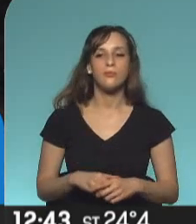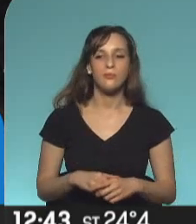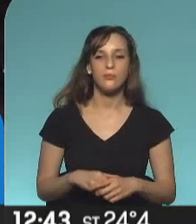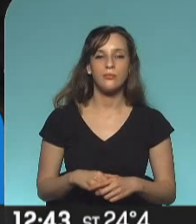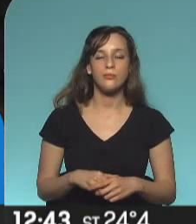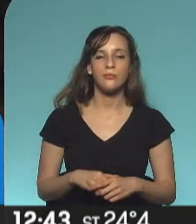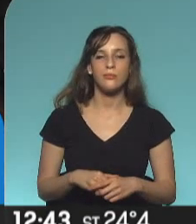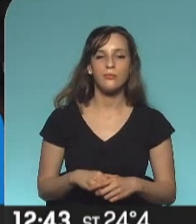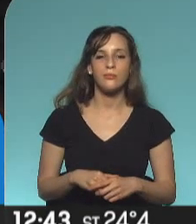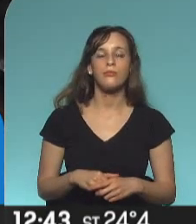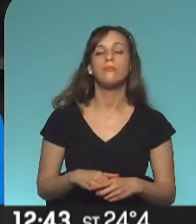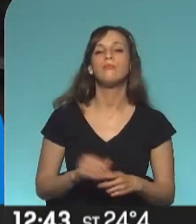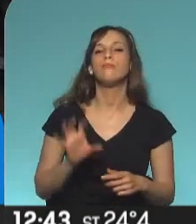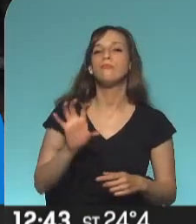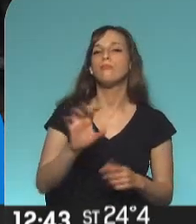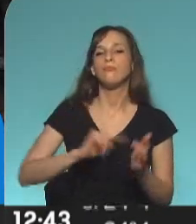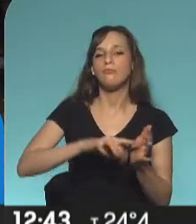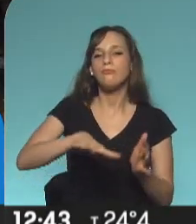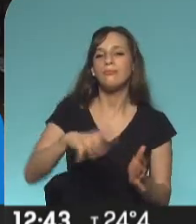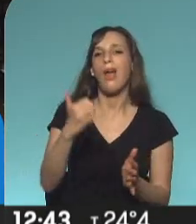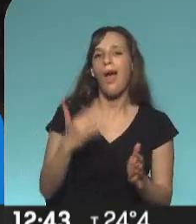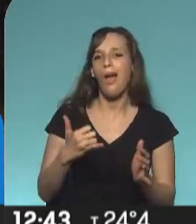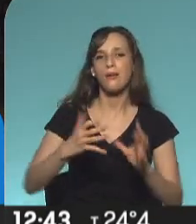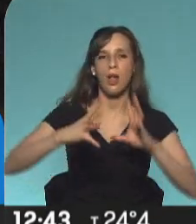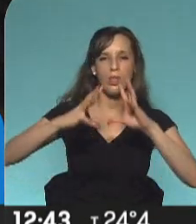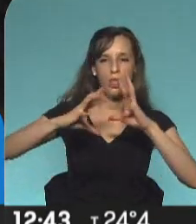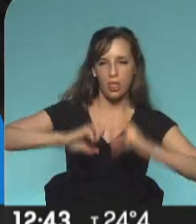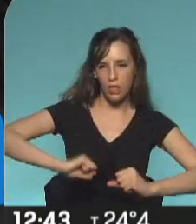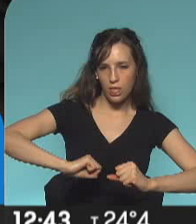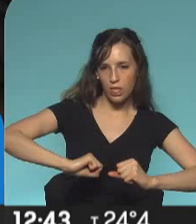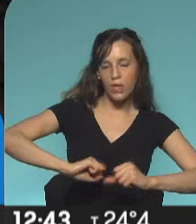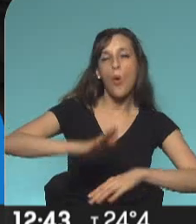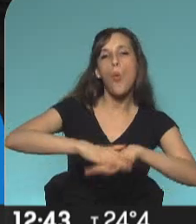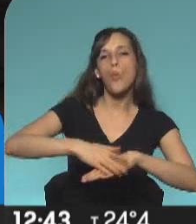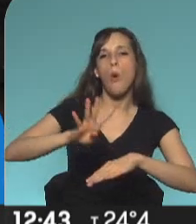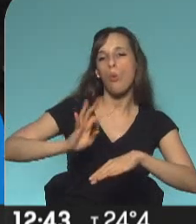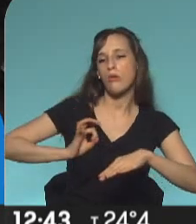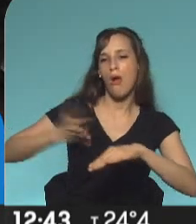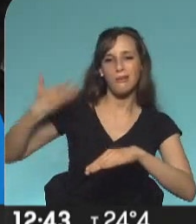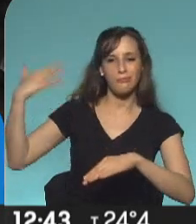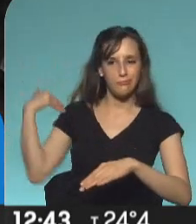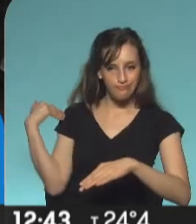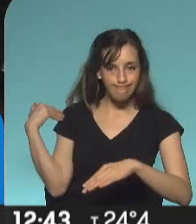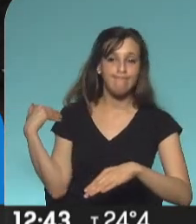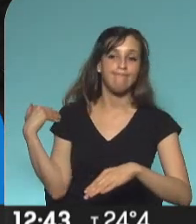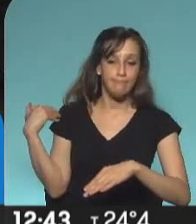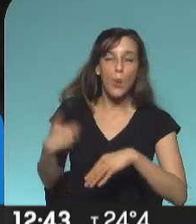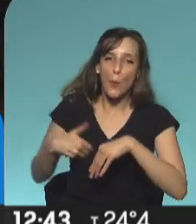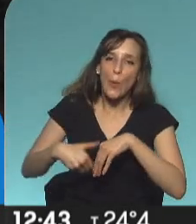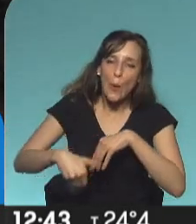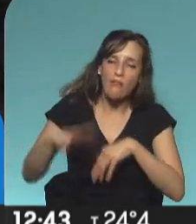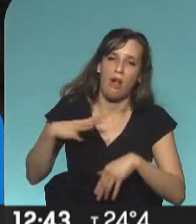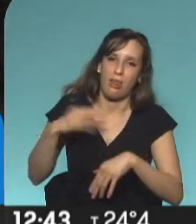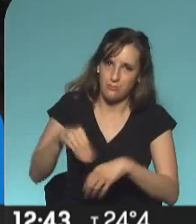cosas que llevan demasiado tiempo y que se arruinaron más en los 4 años pasados. Va a llevar tiempo